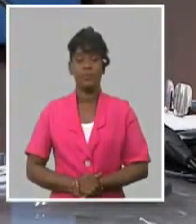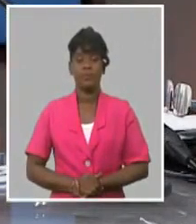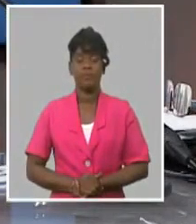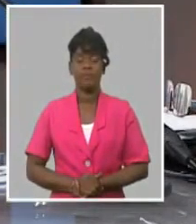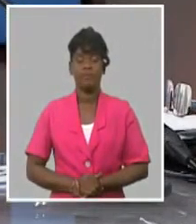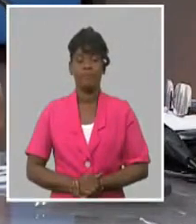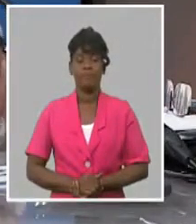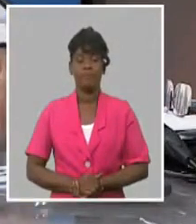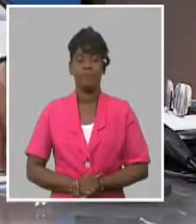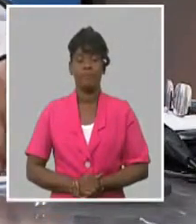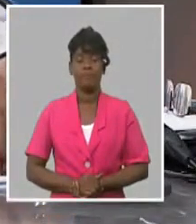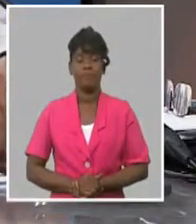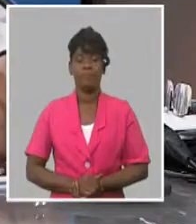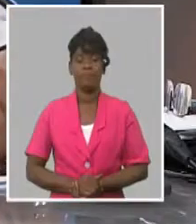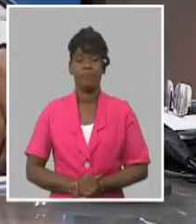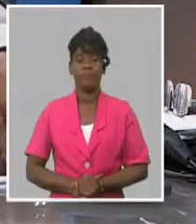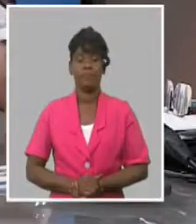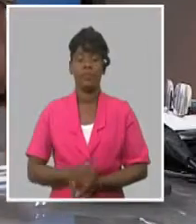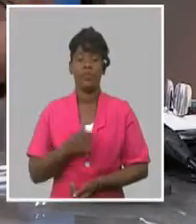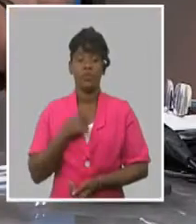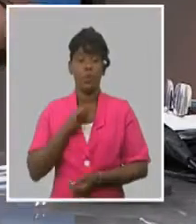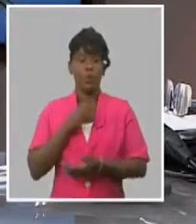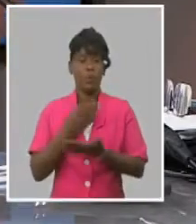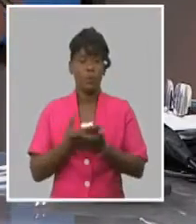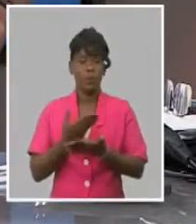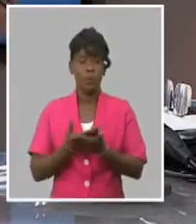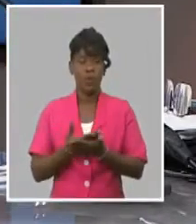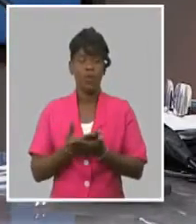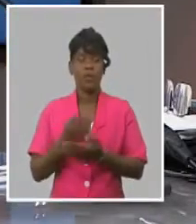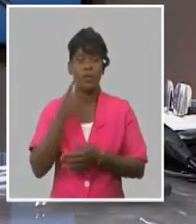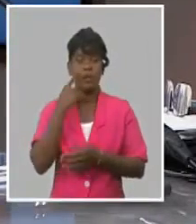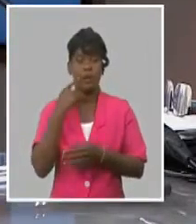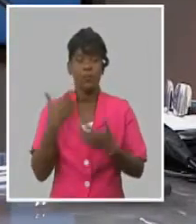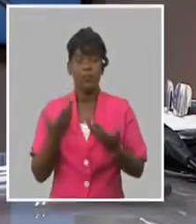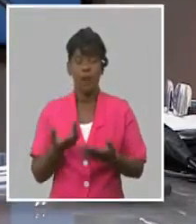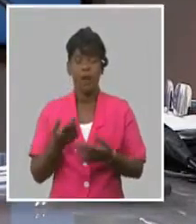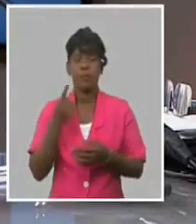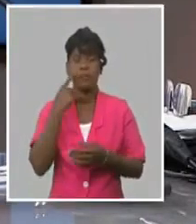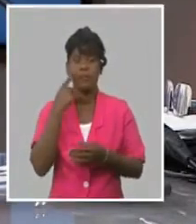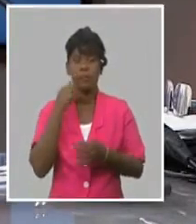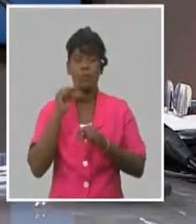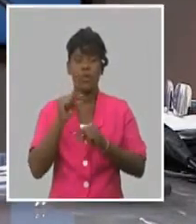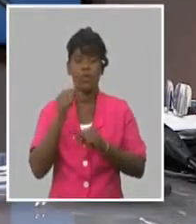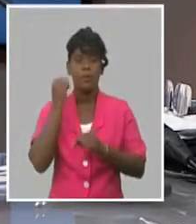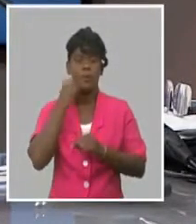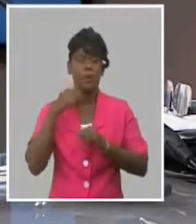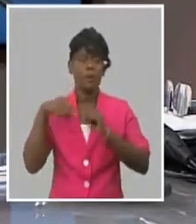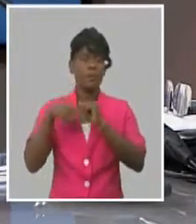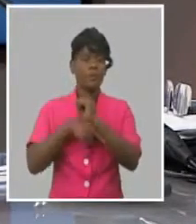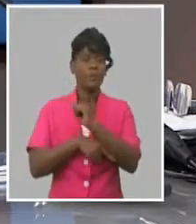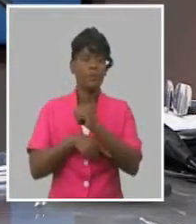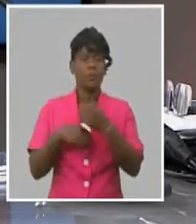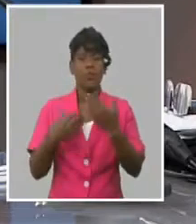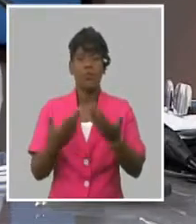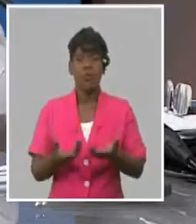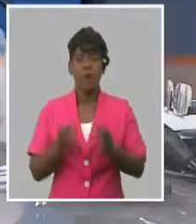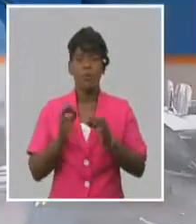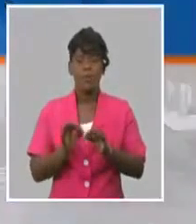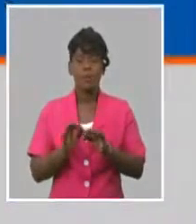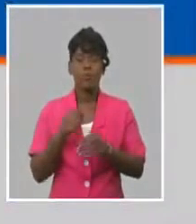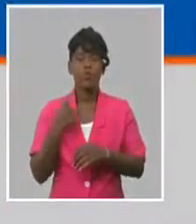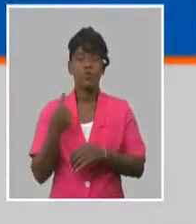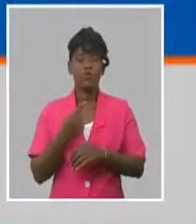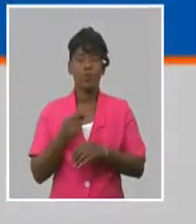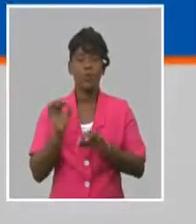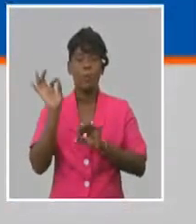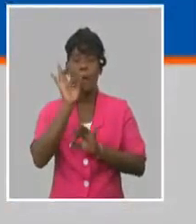momentos. Yo propongo ahora que veamos un poquito más por dentro en qué consiste exactamente lo que le